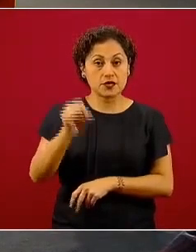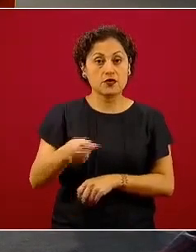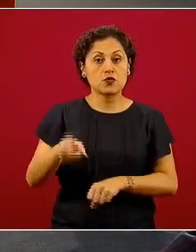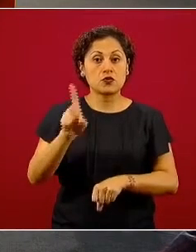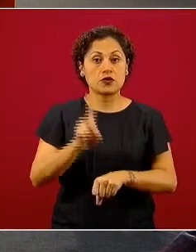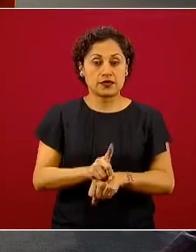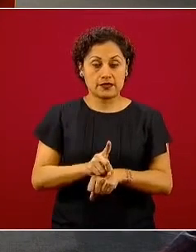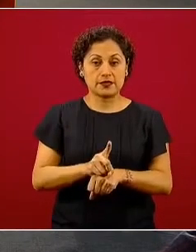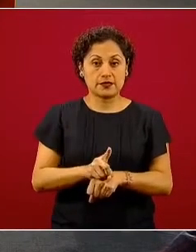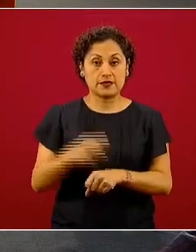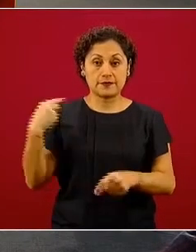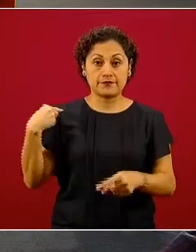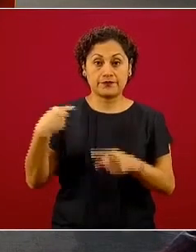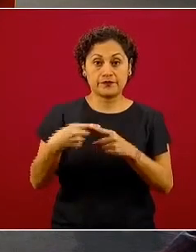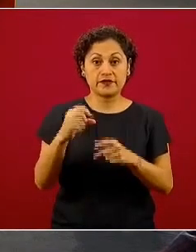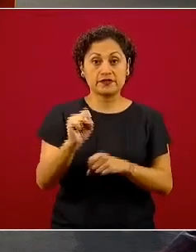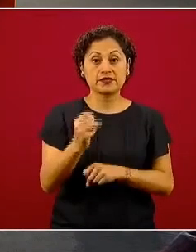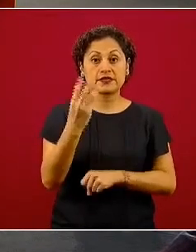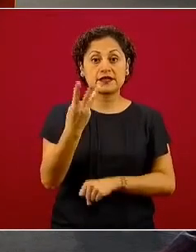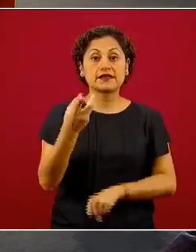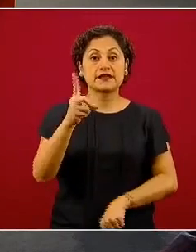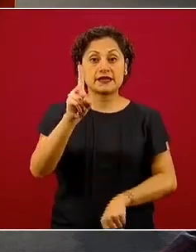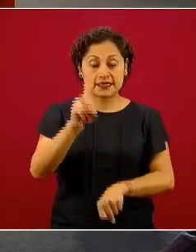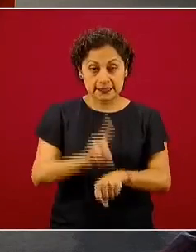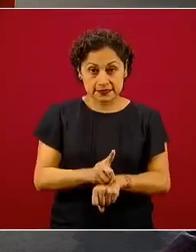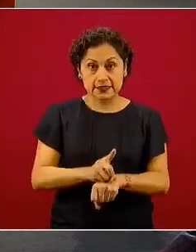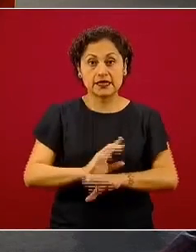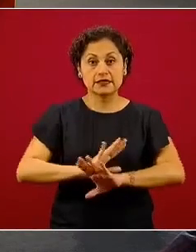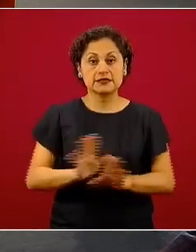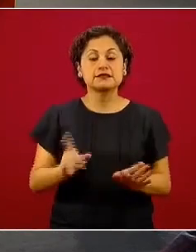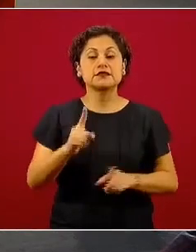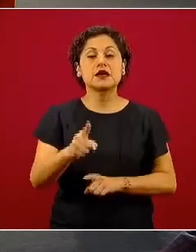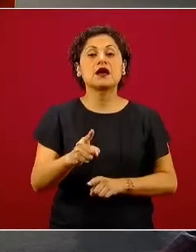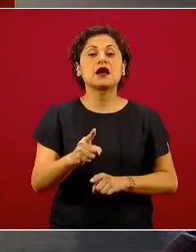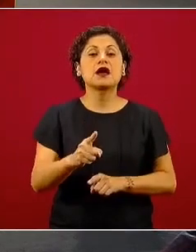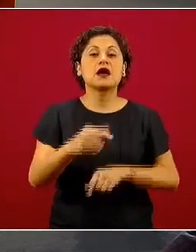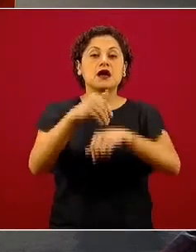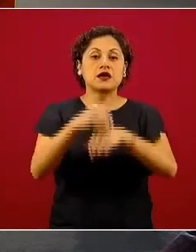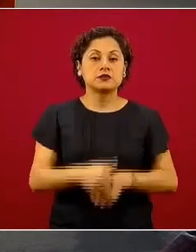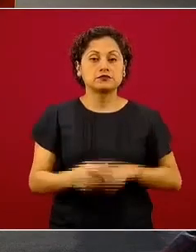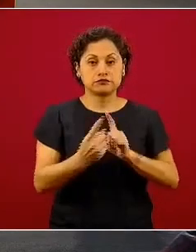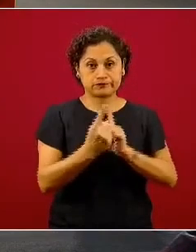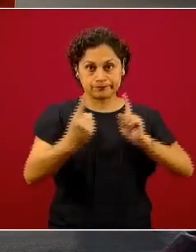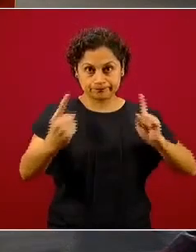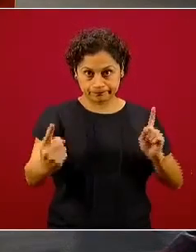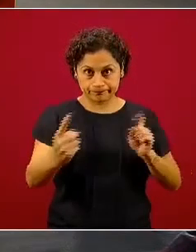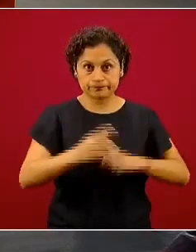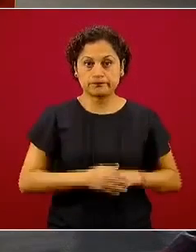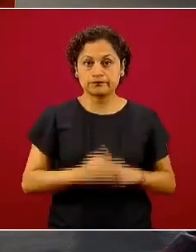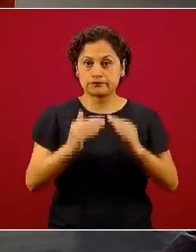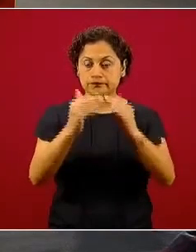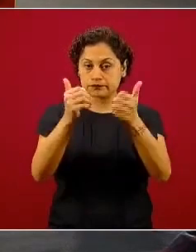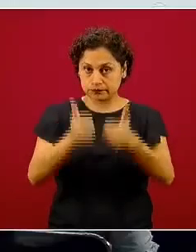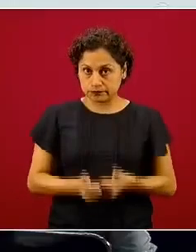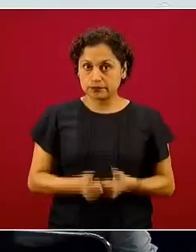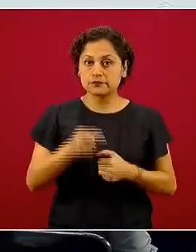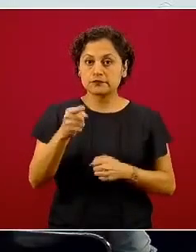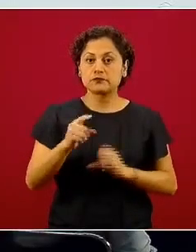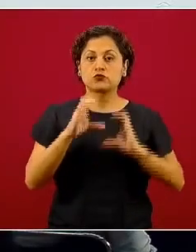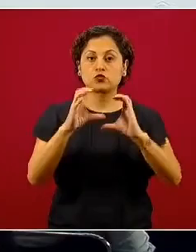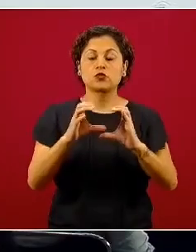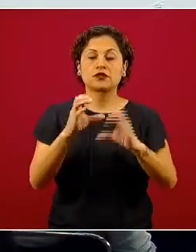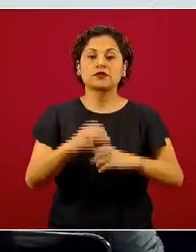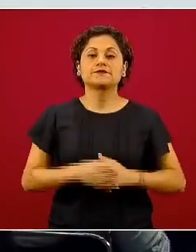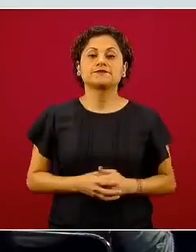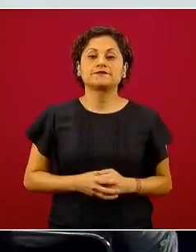63 días ya de la Jornada Nacional de Sana Distancia. Estamos iniciando lo que será la última semana completa de